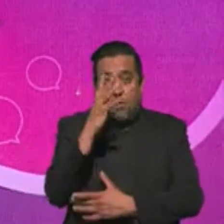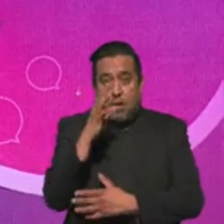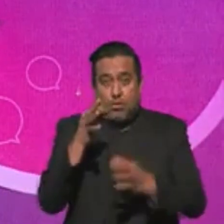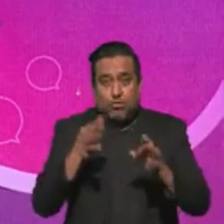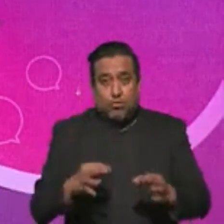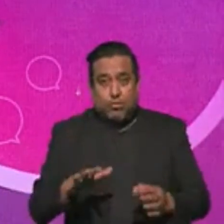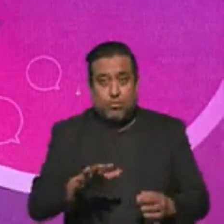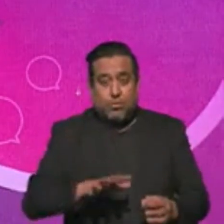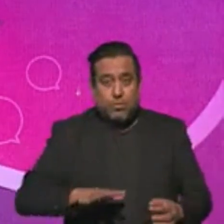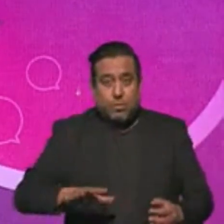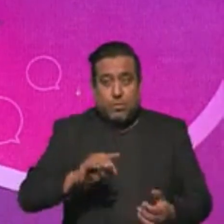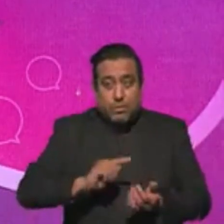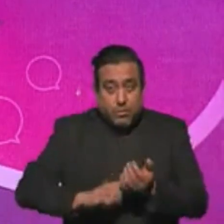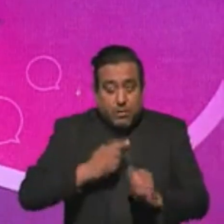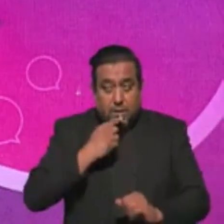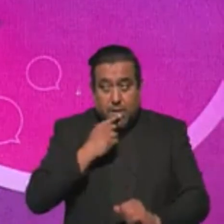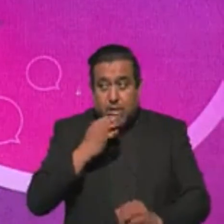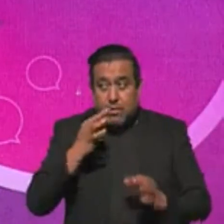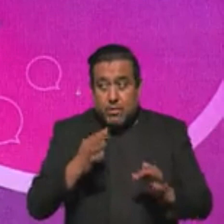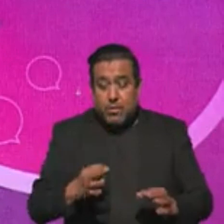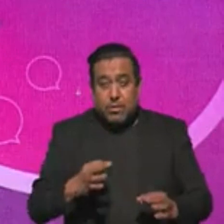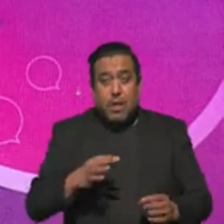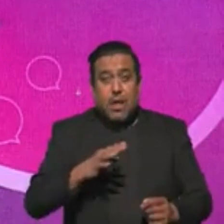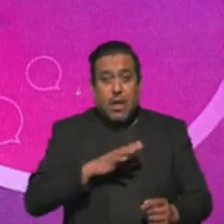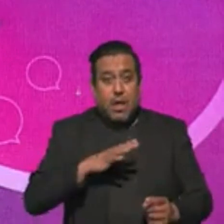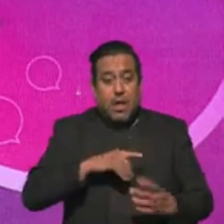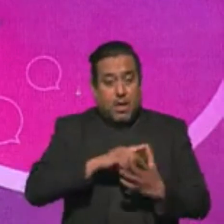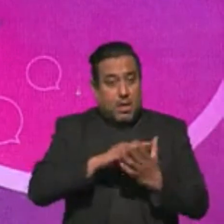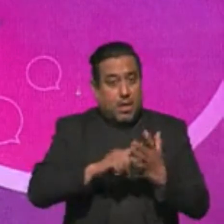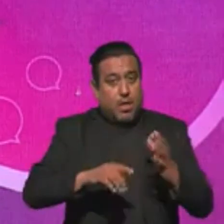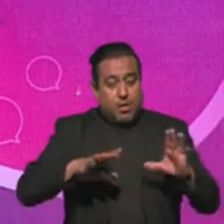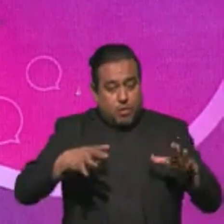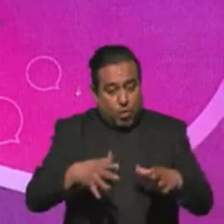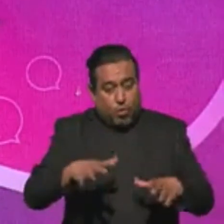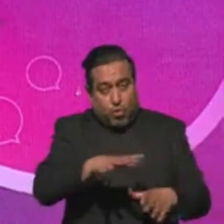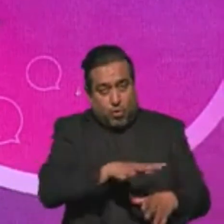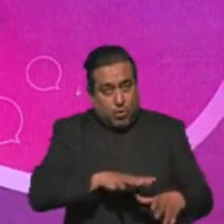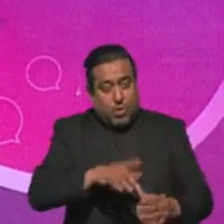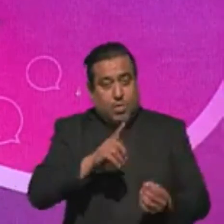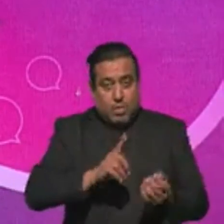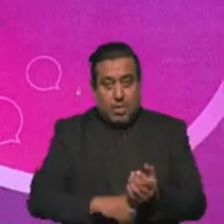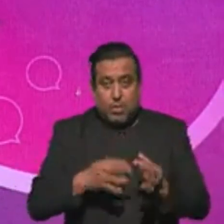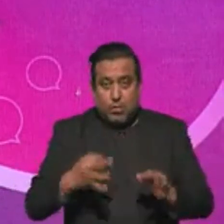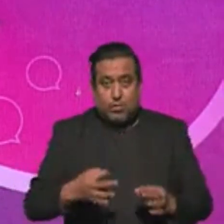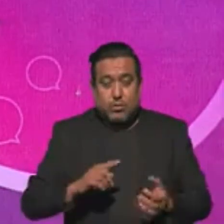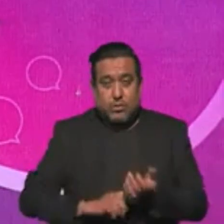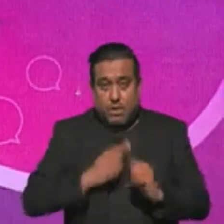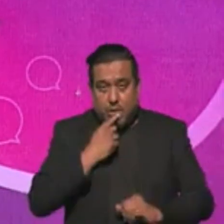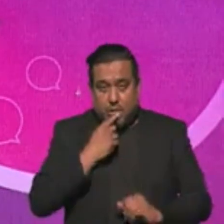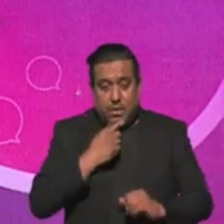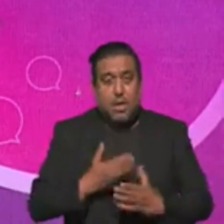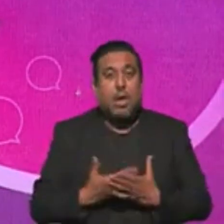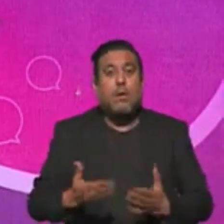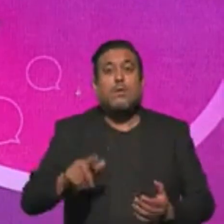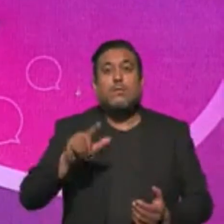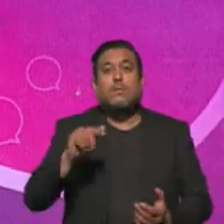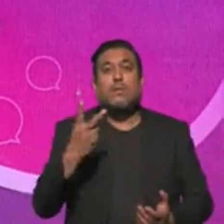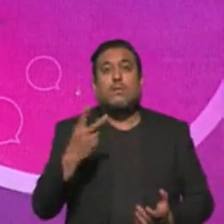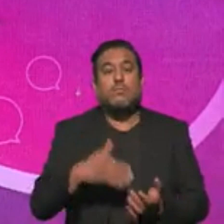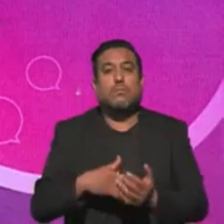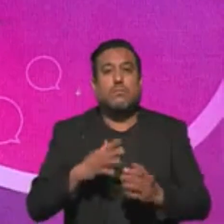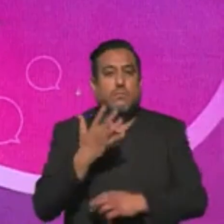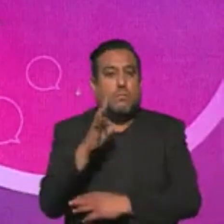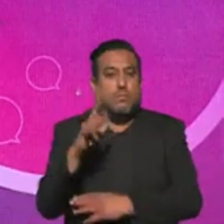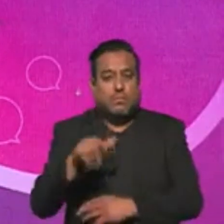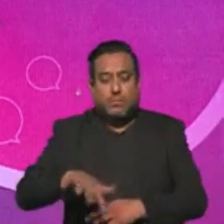y están incluidos en nuestra paleta vegetal Además plantaremos más de 72,000 árboles